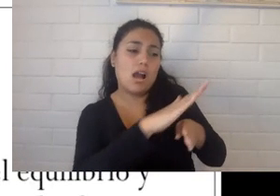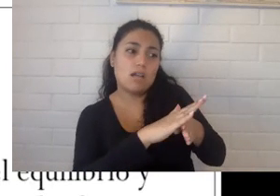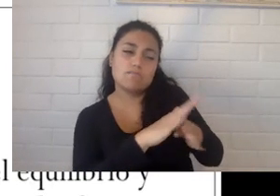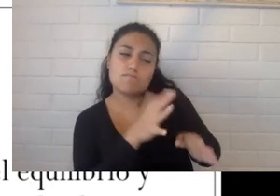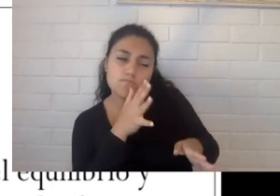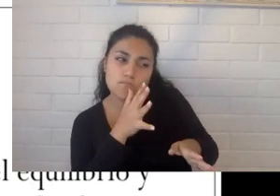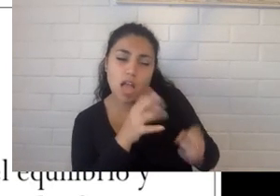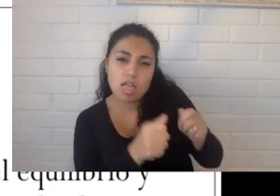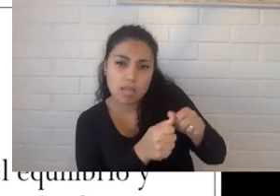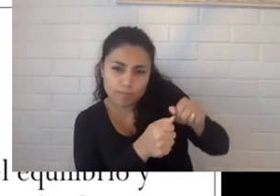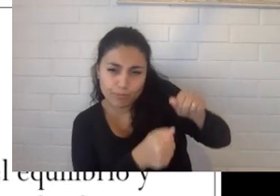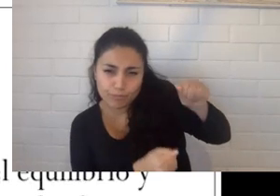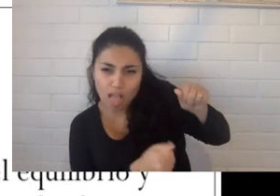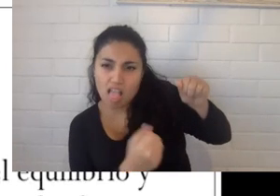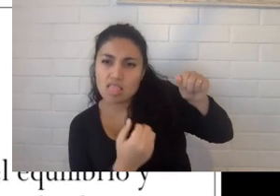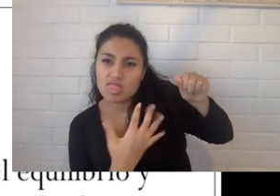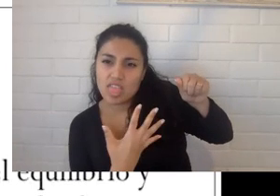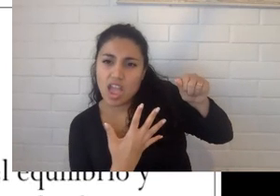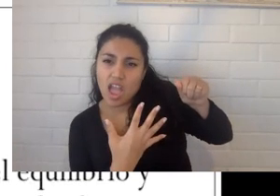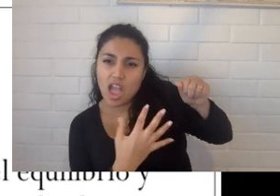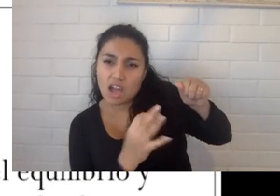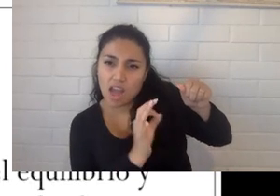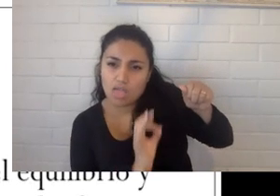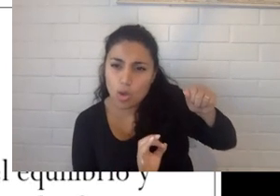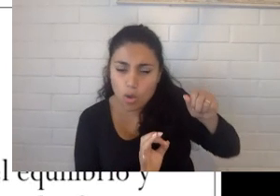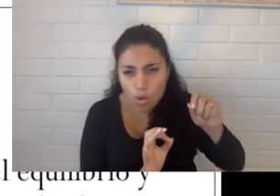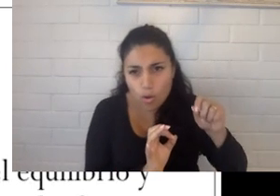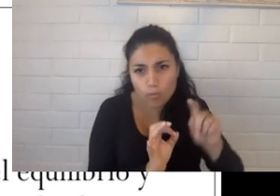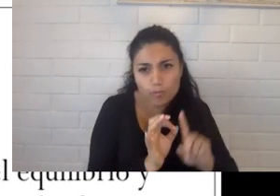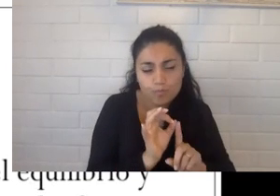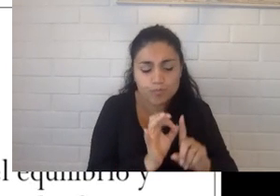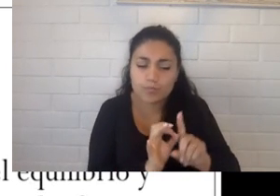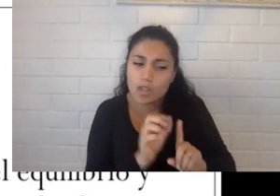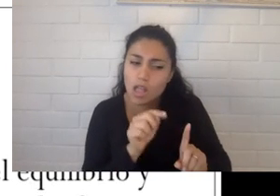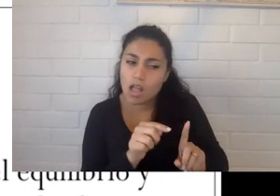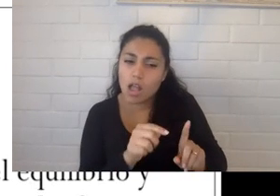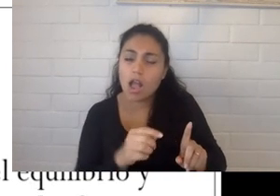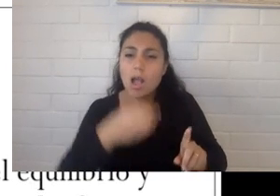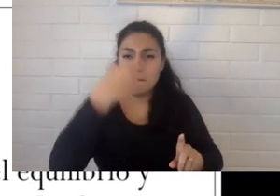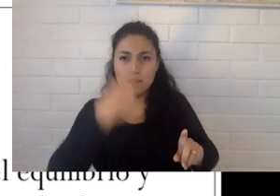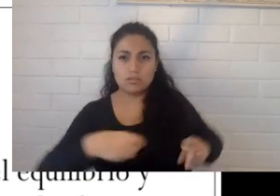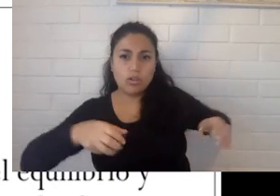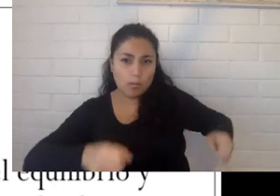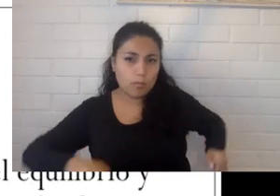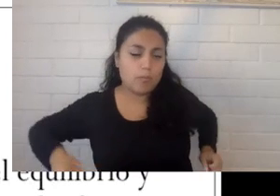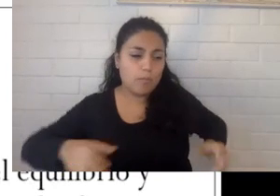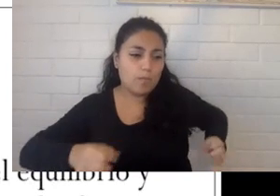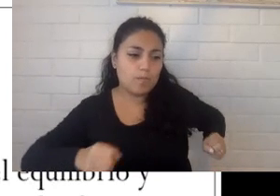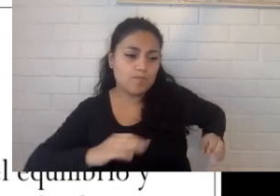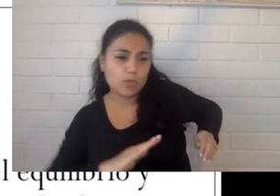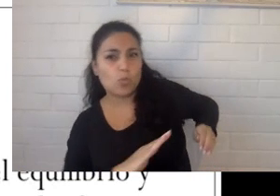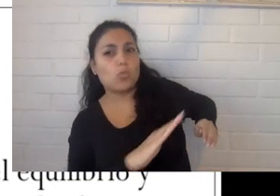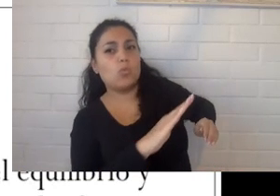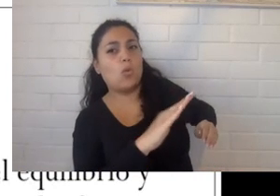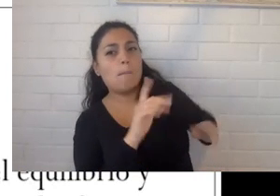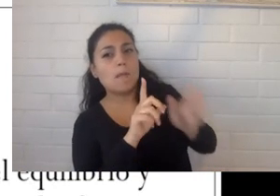10 grados, un ejemplo, y eso está haciendo que la inclinación, la persona disminuya su velocidad o que